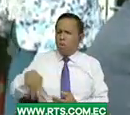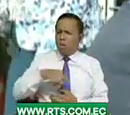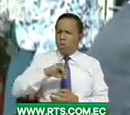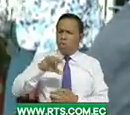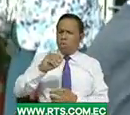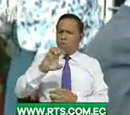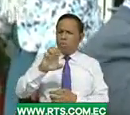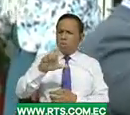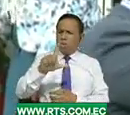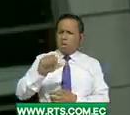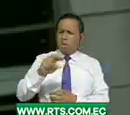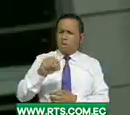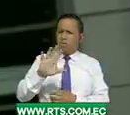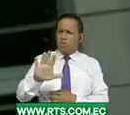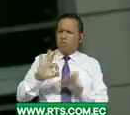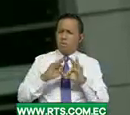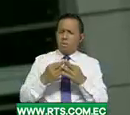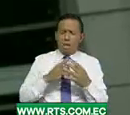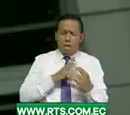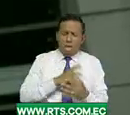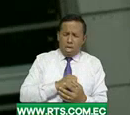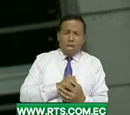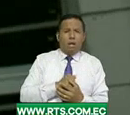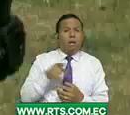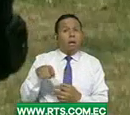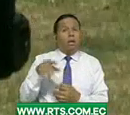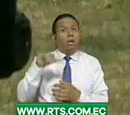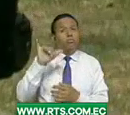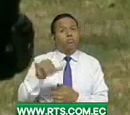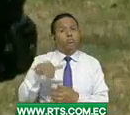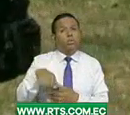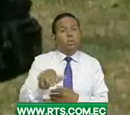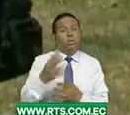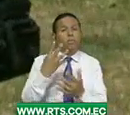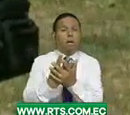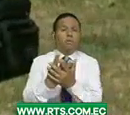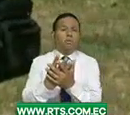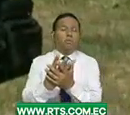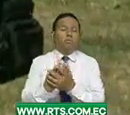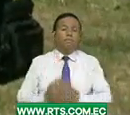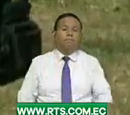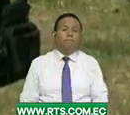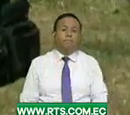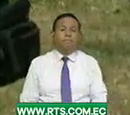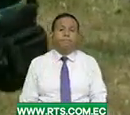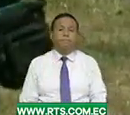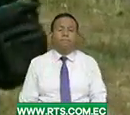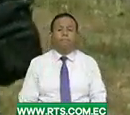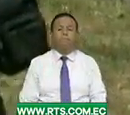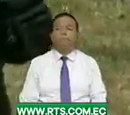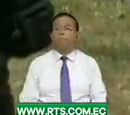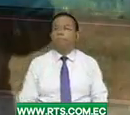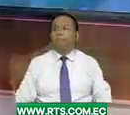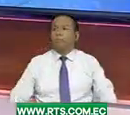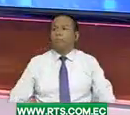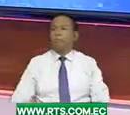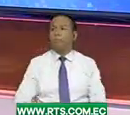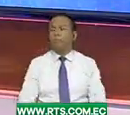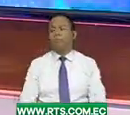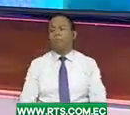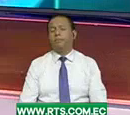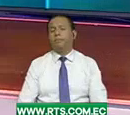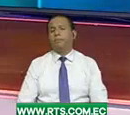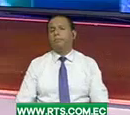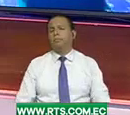continuará detenida mientras duren las investigaciones. Informó Sofía Vintimilla. Huir de